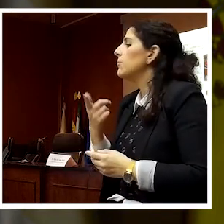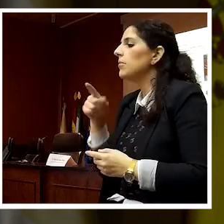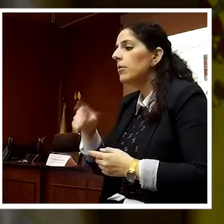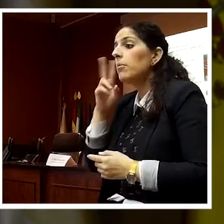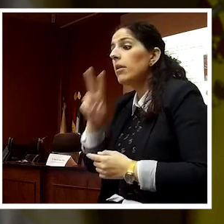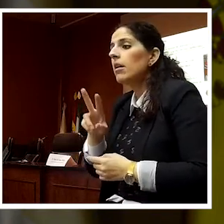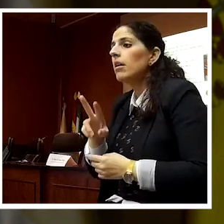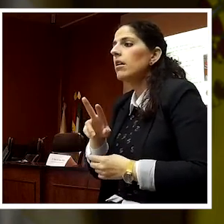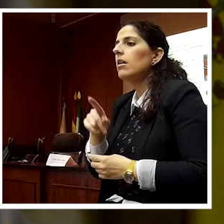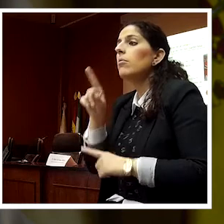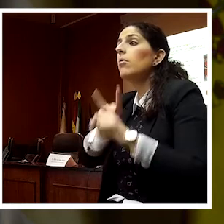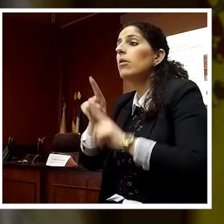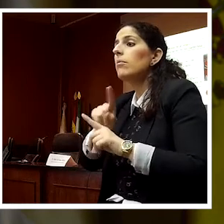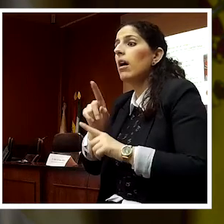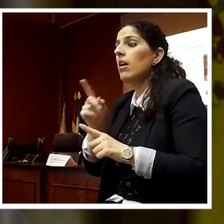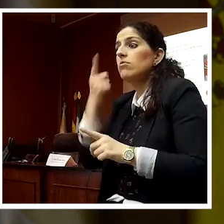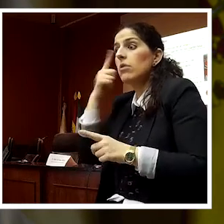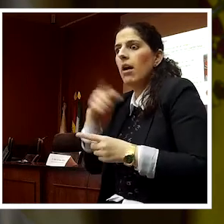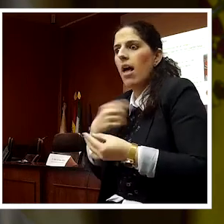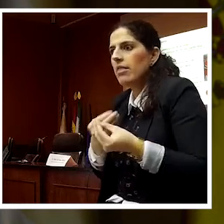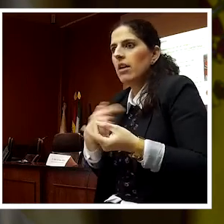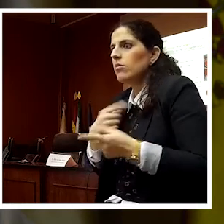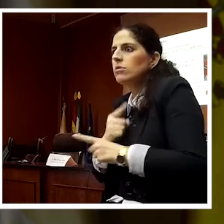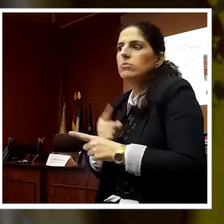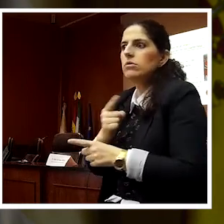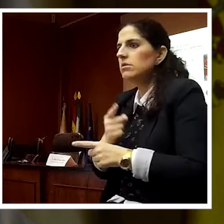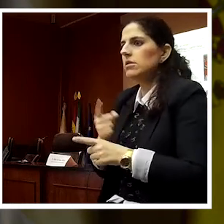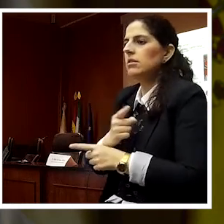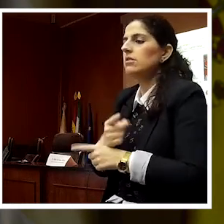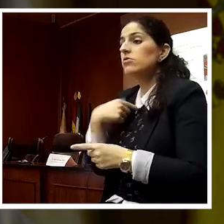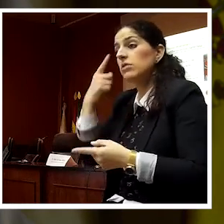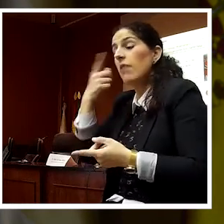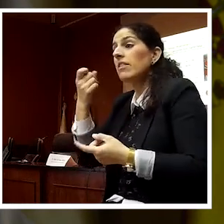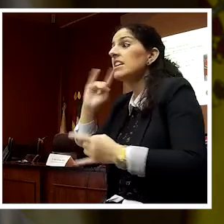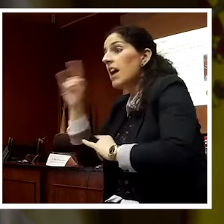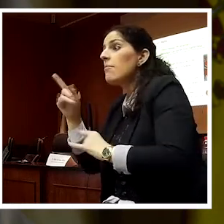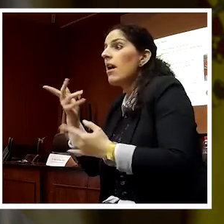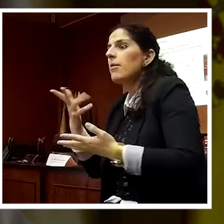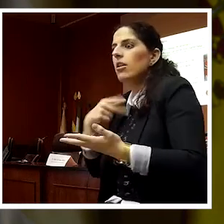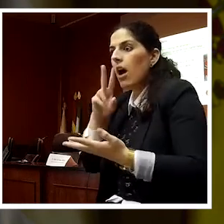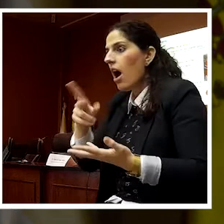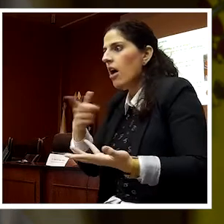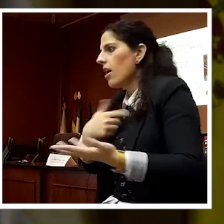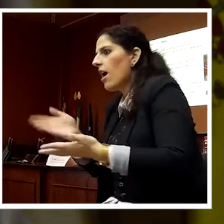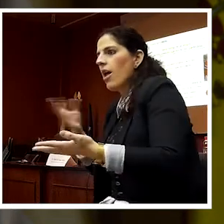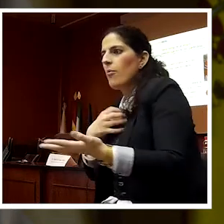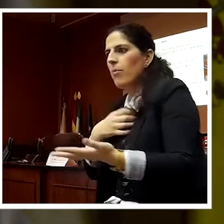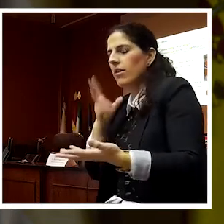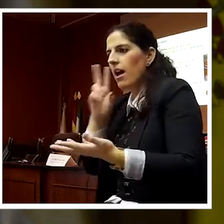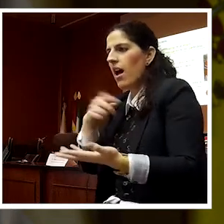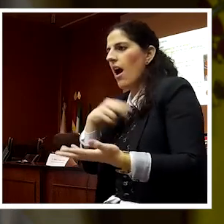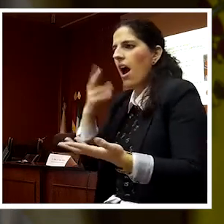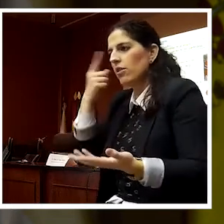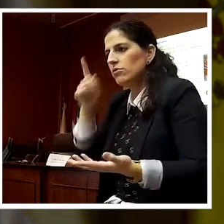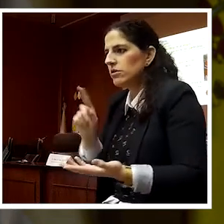Pero el problema era que no sabía qué hacer, estaba muy nerviosa, sabía que tenía que llamar, pedir ayuda, pero no terminaba,